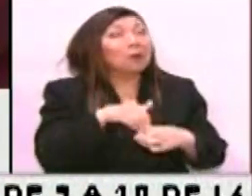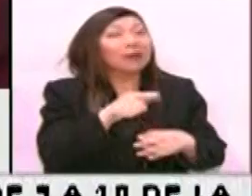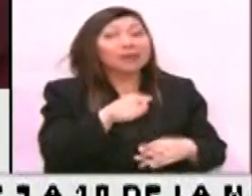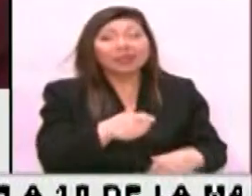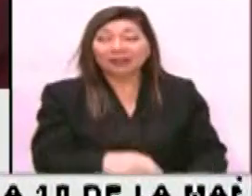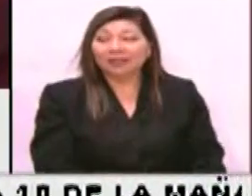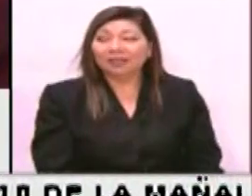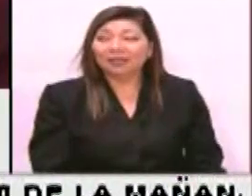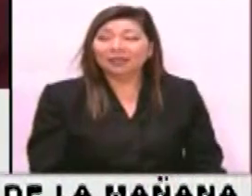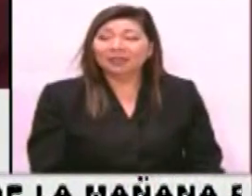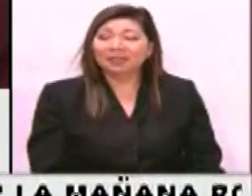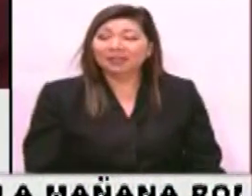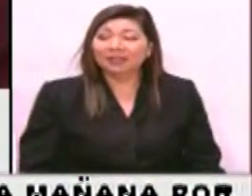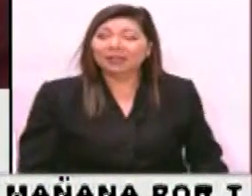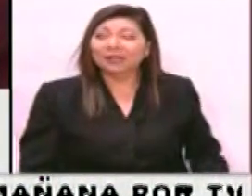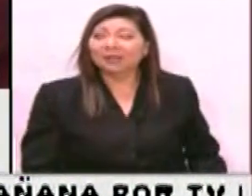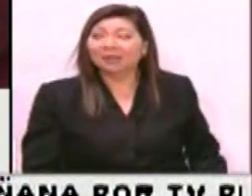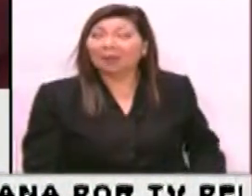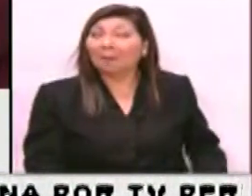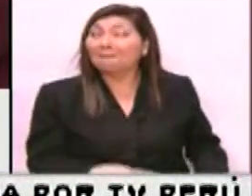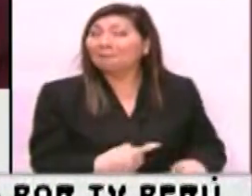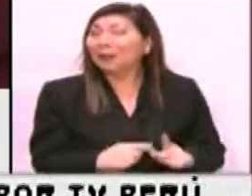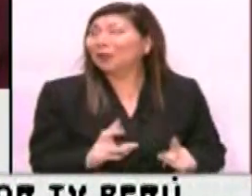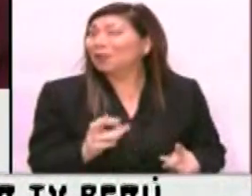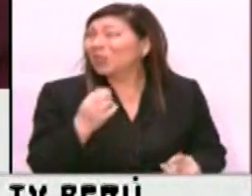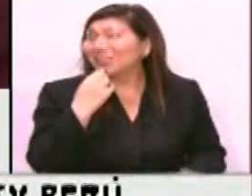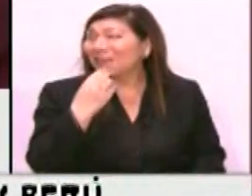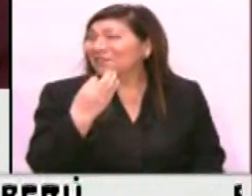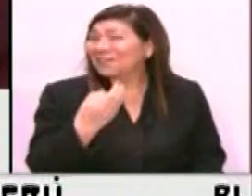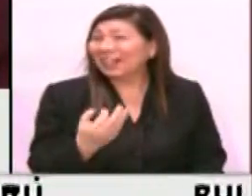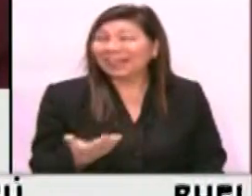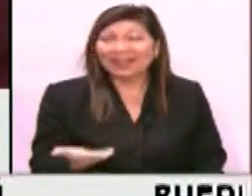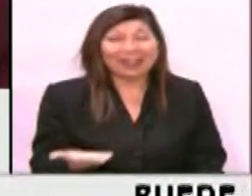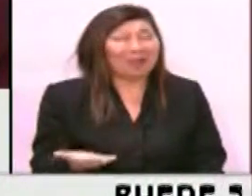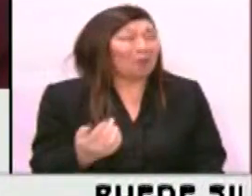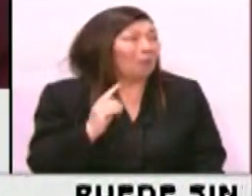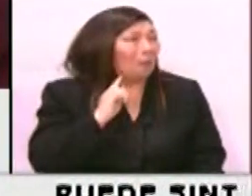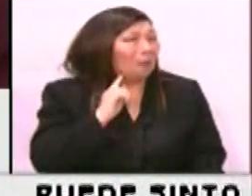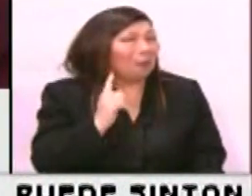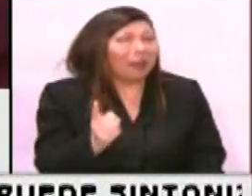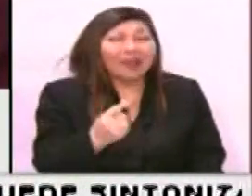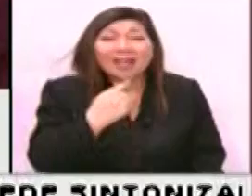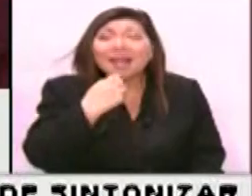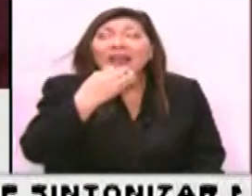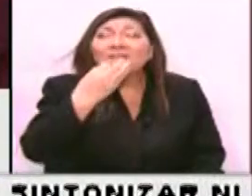él. Muy bien, sin embargo, no fue cierto. No interesa.